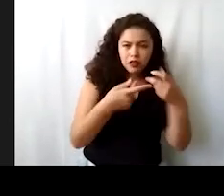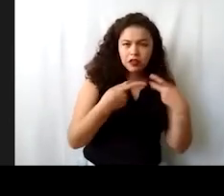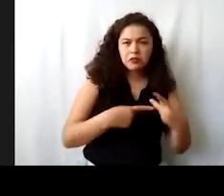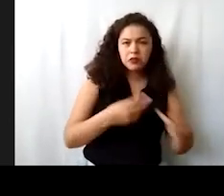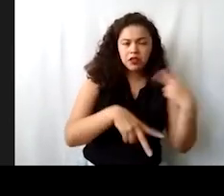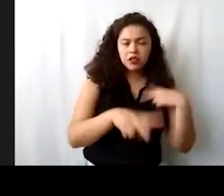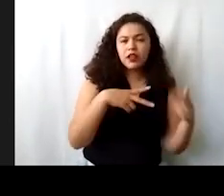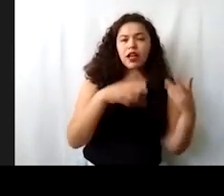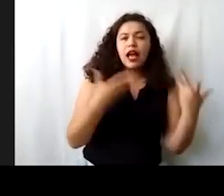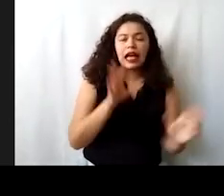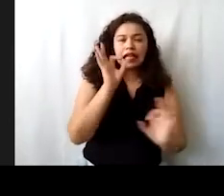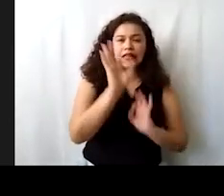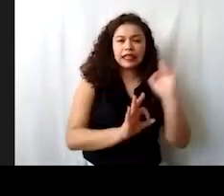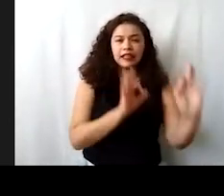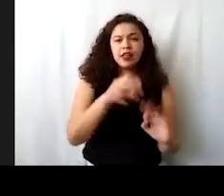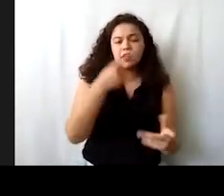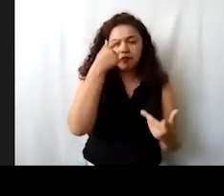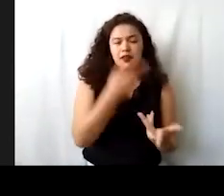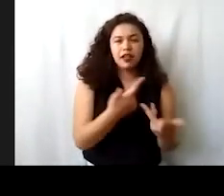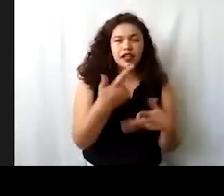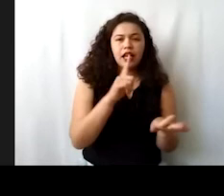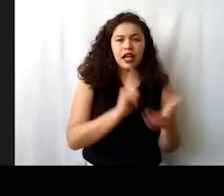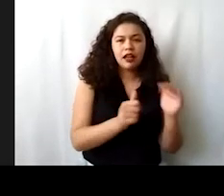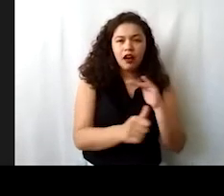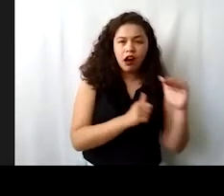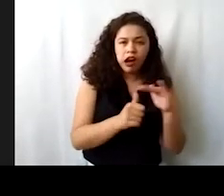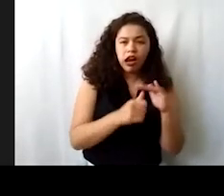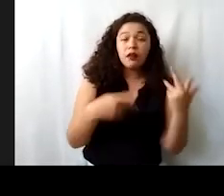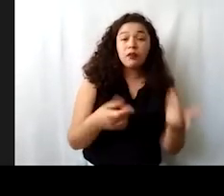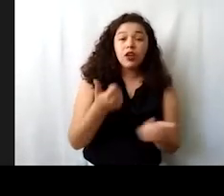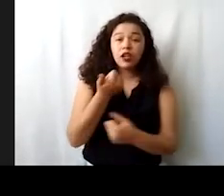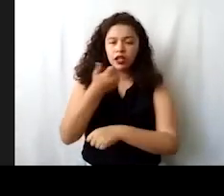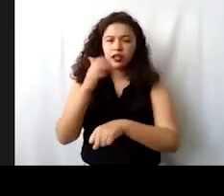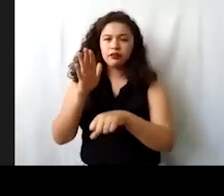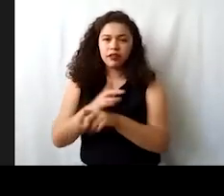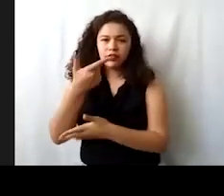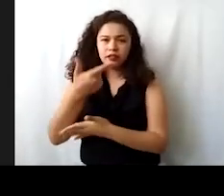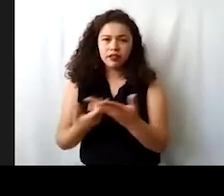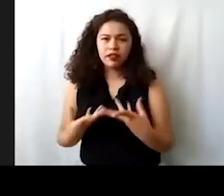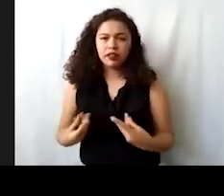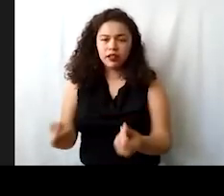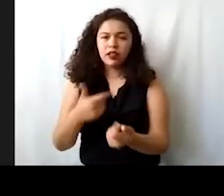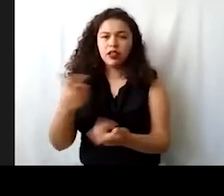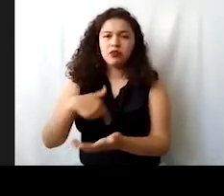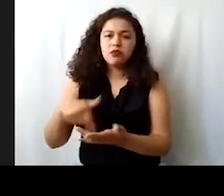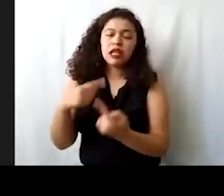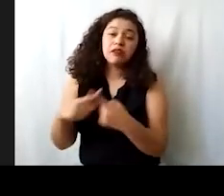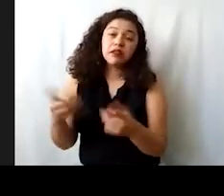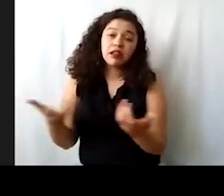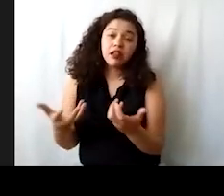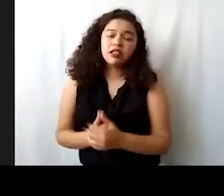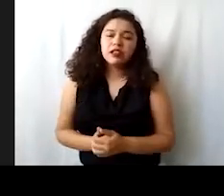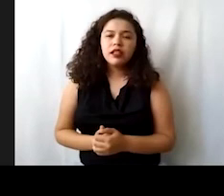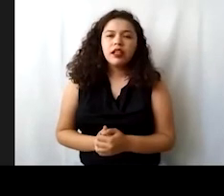están en tratamiento por internamiento. Sin embargo, la administración, compras, gastos de ingresos se lleva a cabo en un lugar distinto. Sí, el domicilio